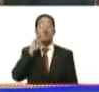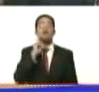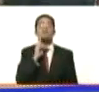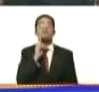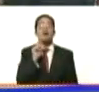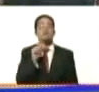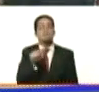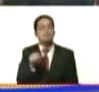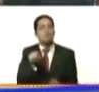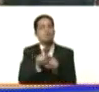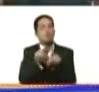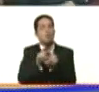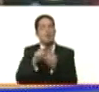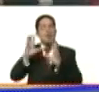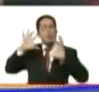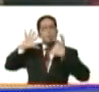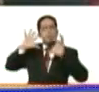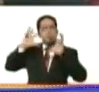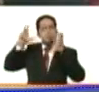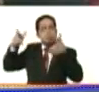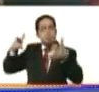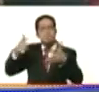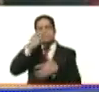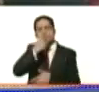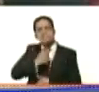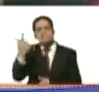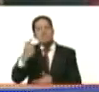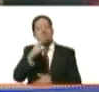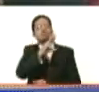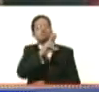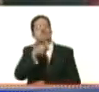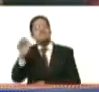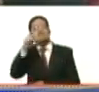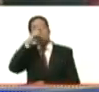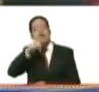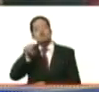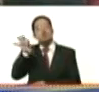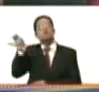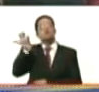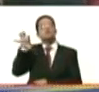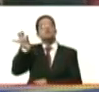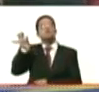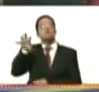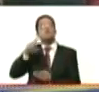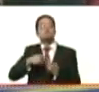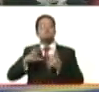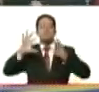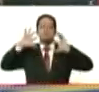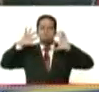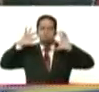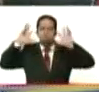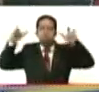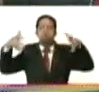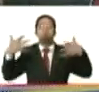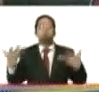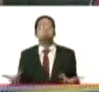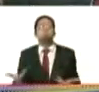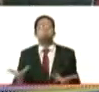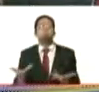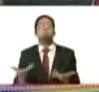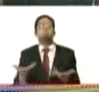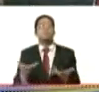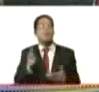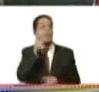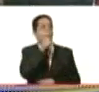de rebeldía contra 200 años de traición y de saqueo. Fue un gran acto de rebeldía que impactó al